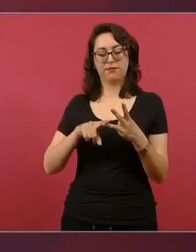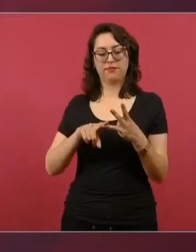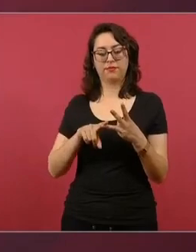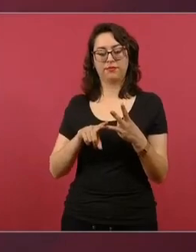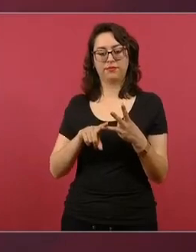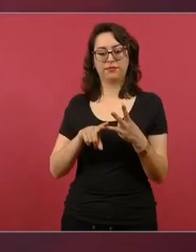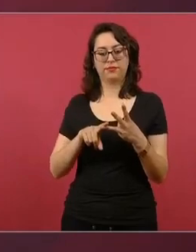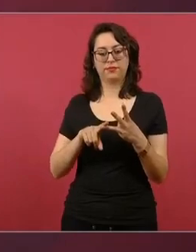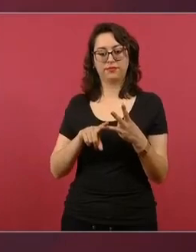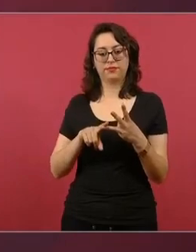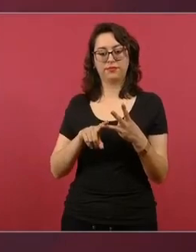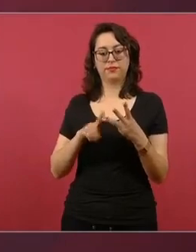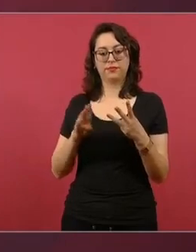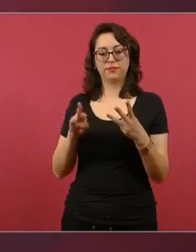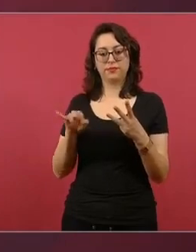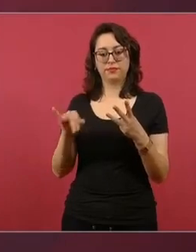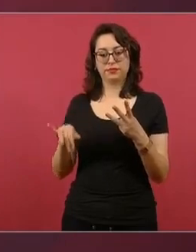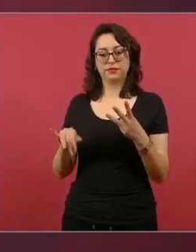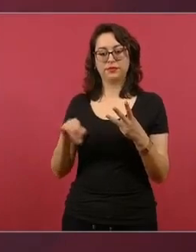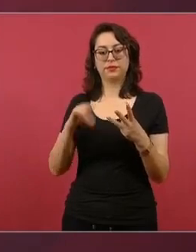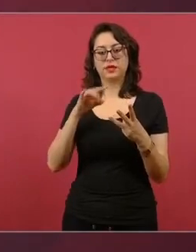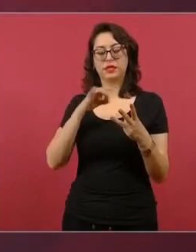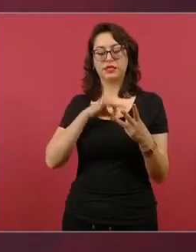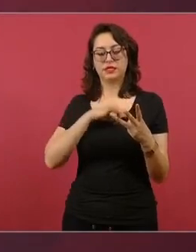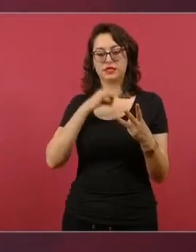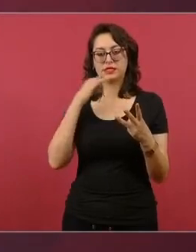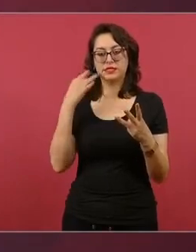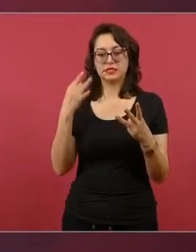al presidente Boric de Chile.